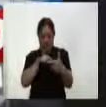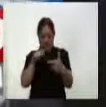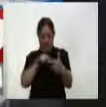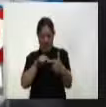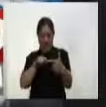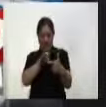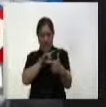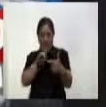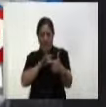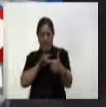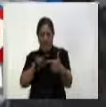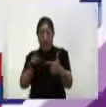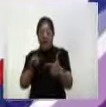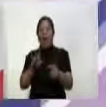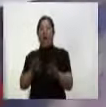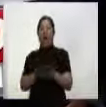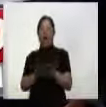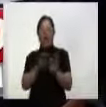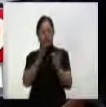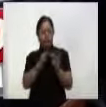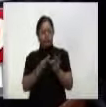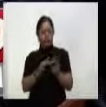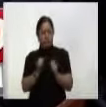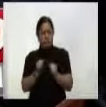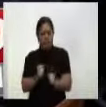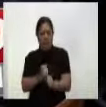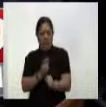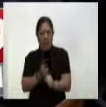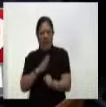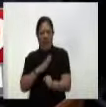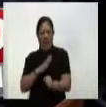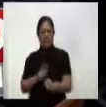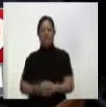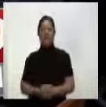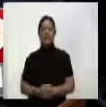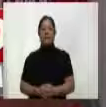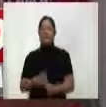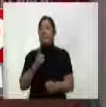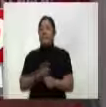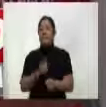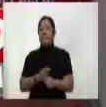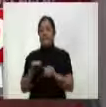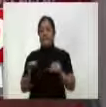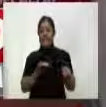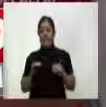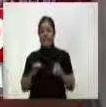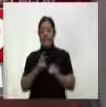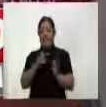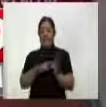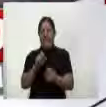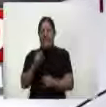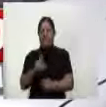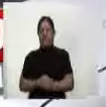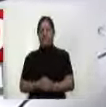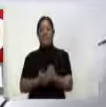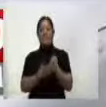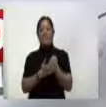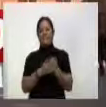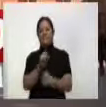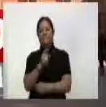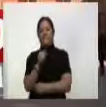seguridad que deben contener. El primer simulacro nacional 2021 se llevará a cabo el próximo 21 de